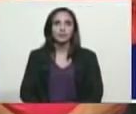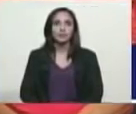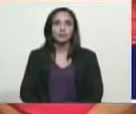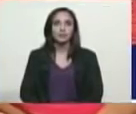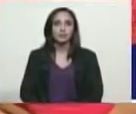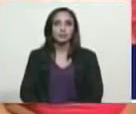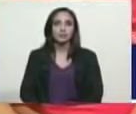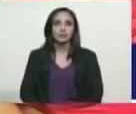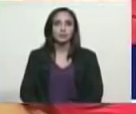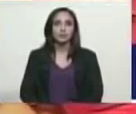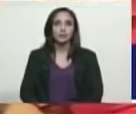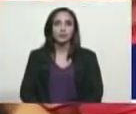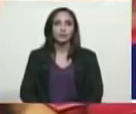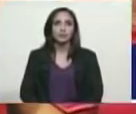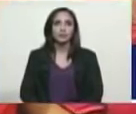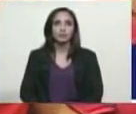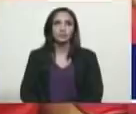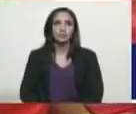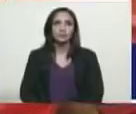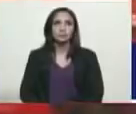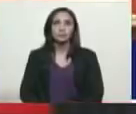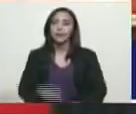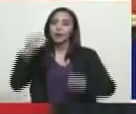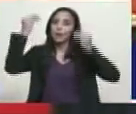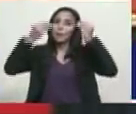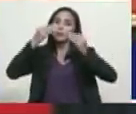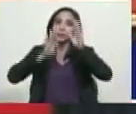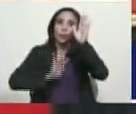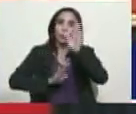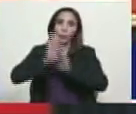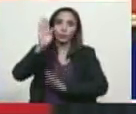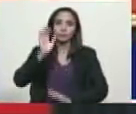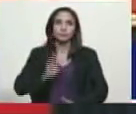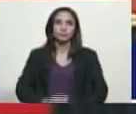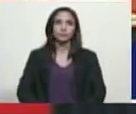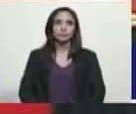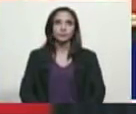Es pensar en grande. Lo dije y lo repito hoy.